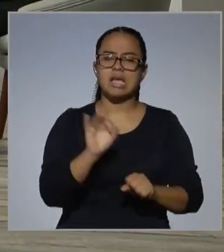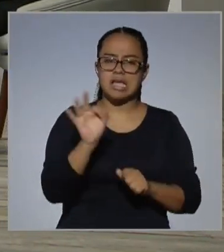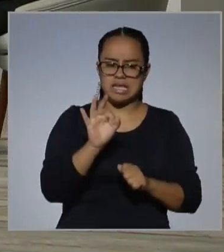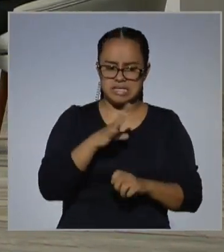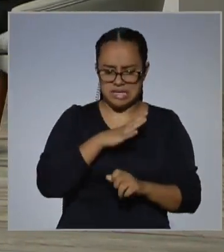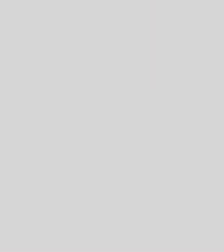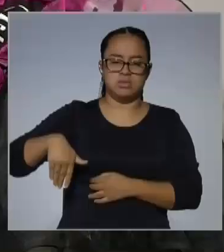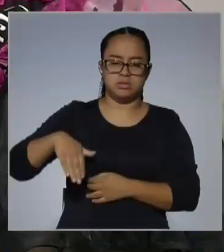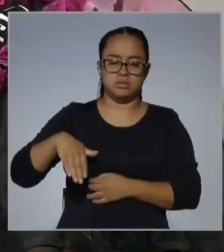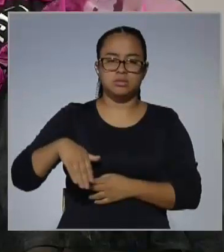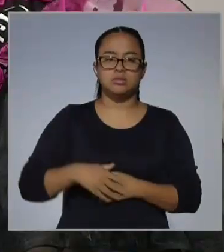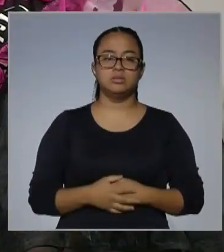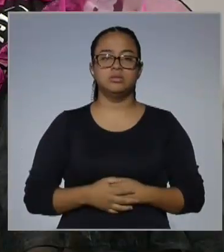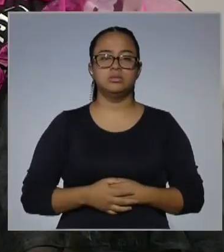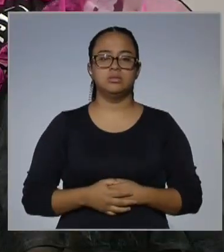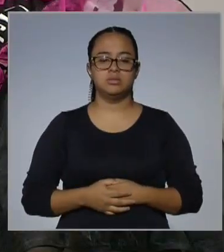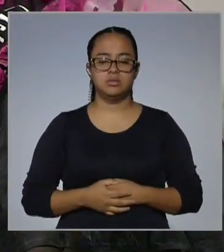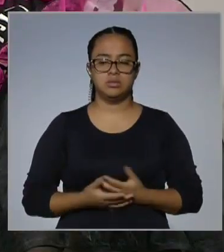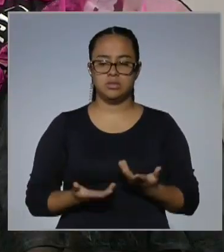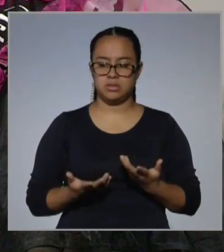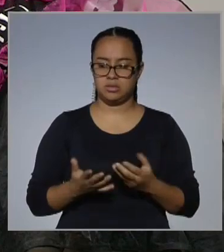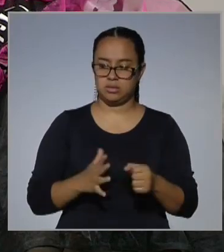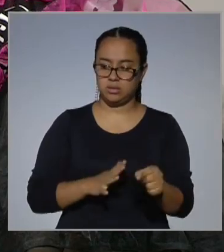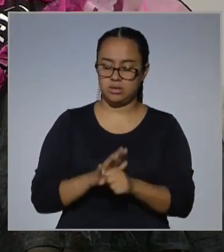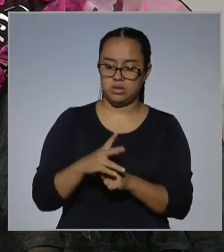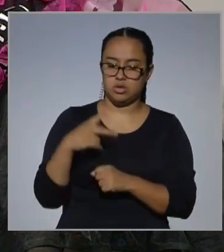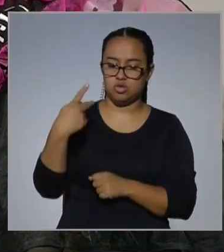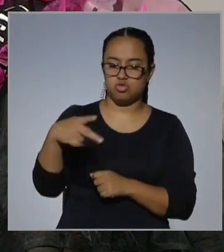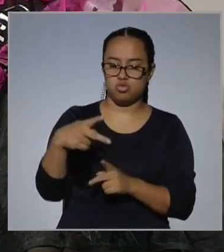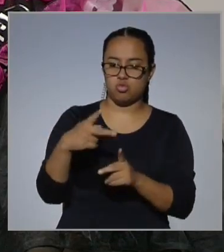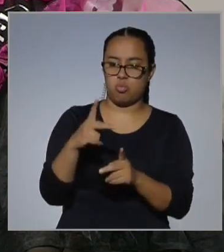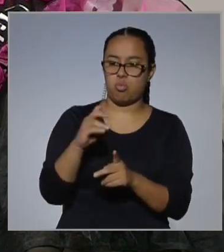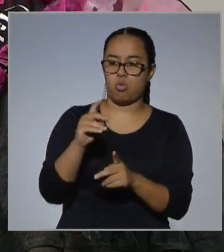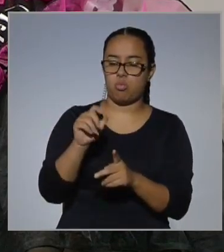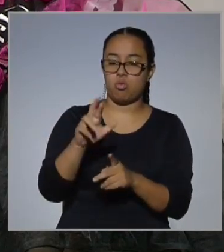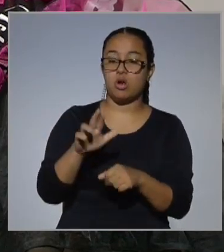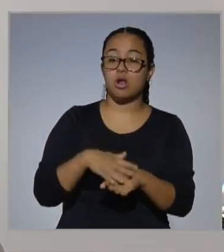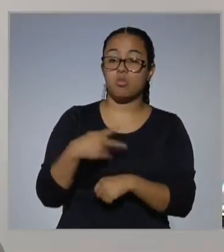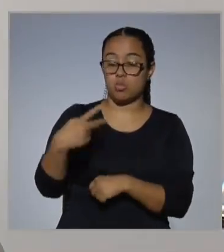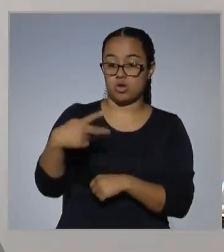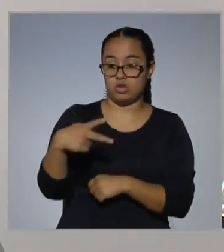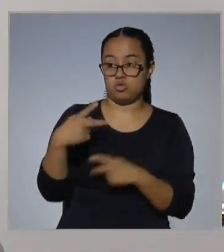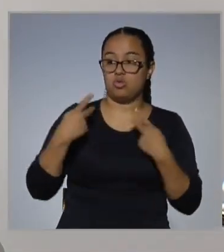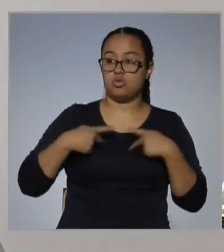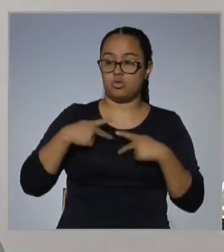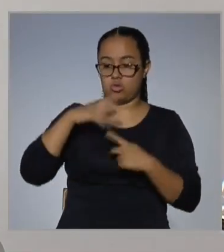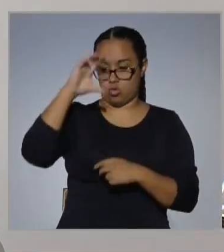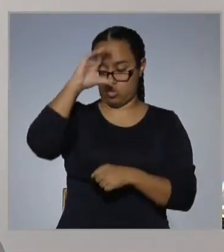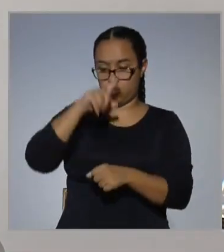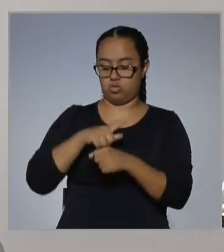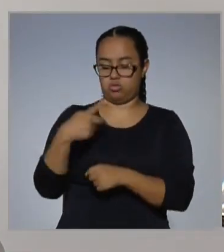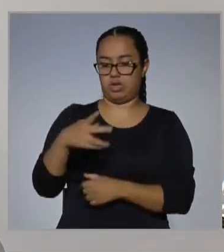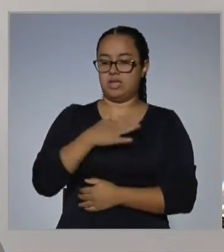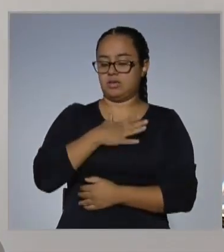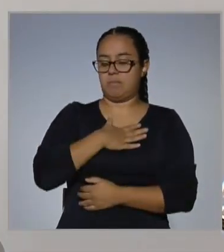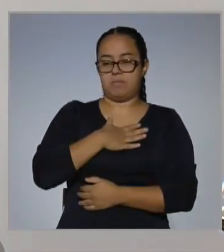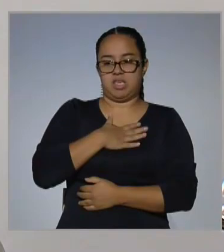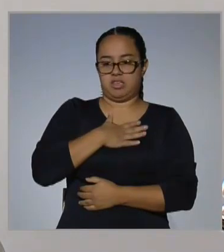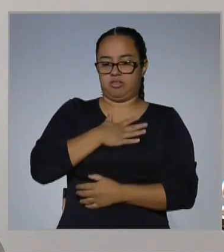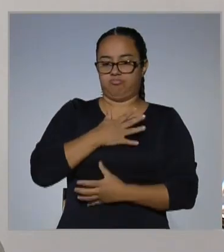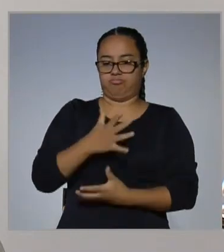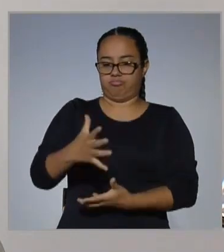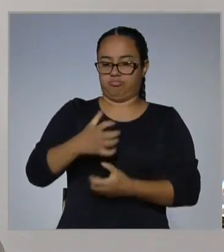acomodos culturales. La parte popular, porque es la apropiación de las personas de esta festividad y